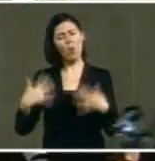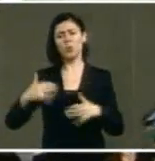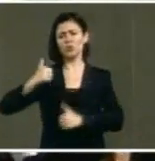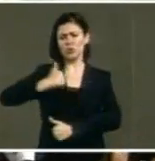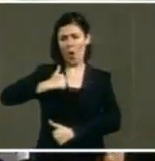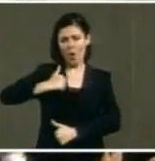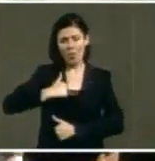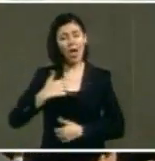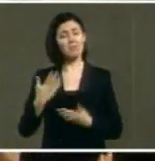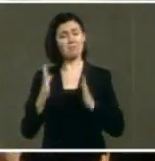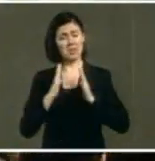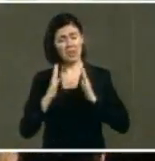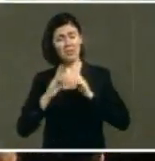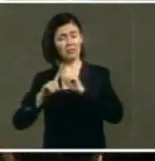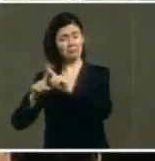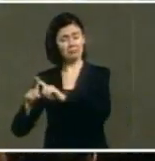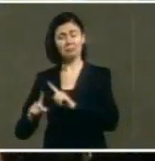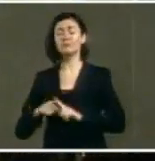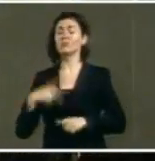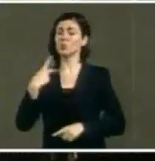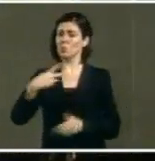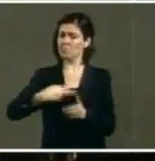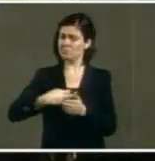y a la Marina.